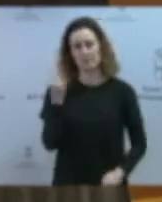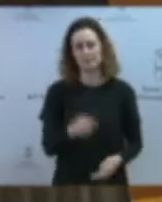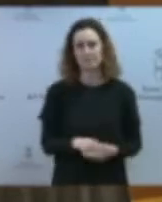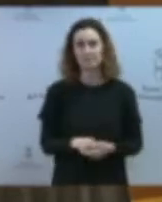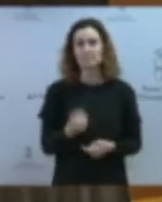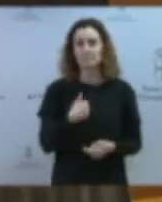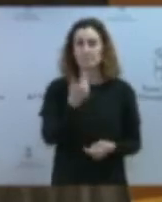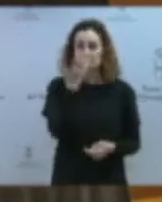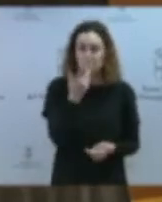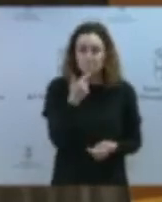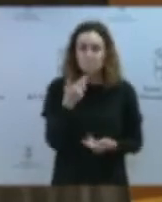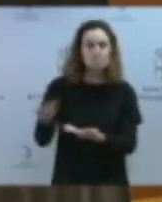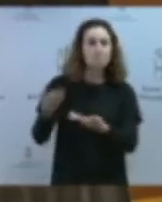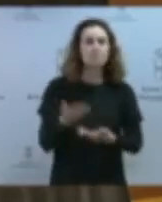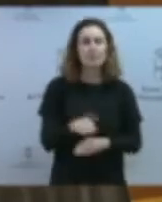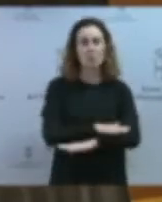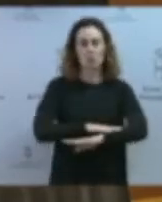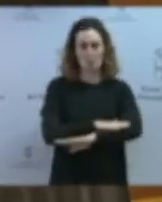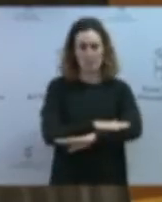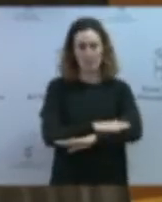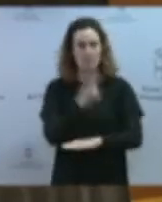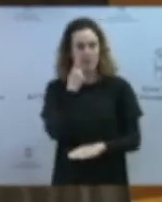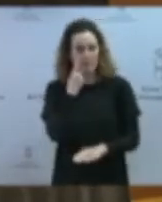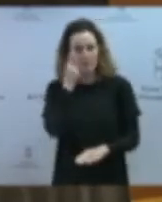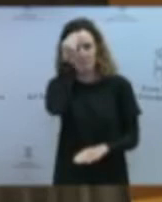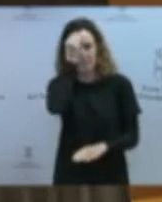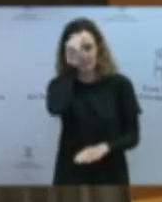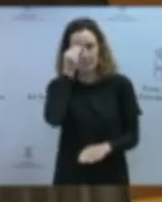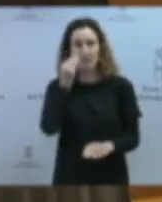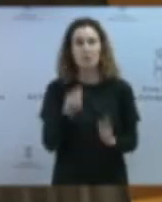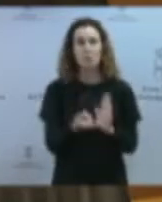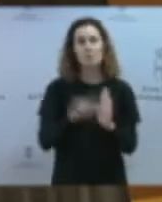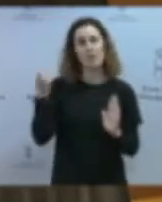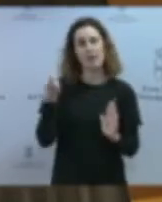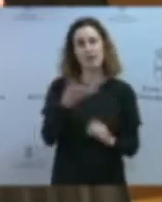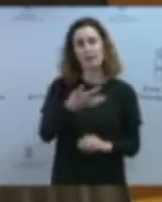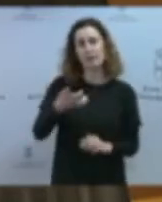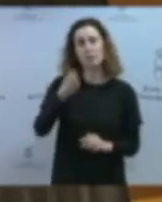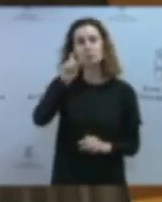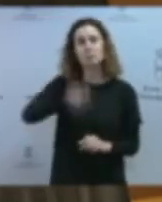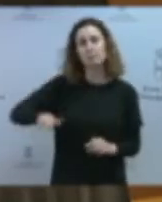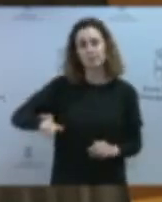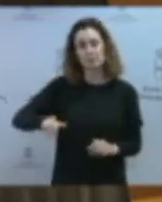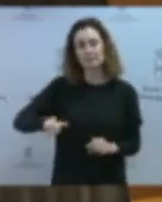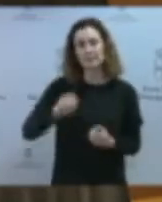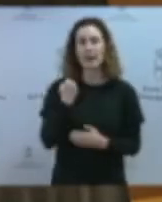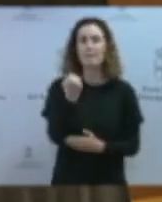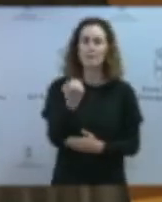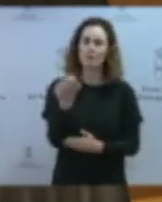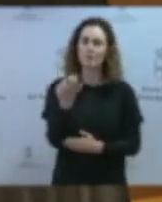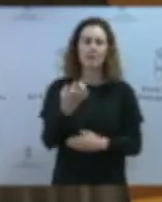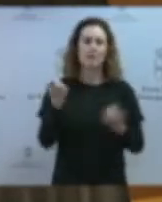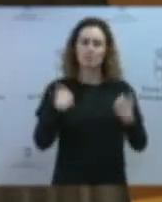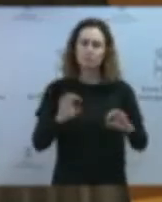replantee su decisión de prescindir de 500 profesores de refuerzo y le pedimos que los incluya de forma definitiva en el sistema educativo como parte de una apuesta